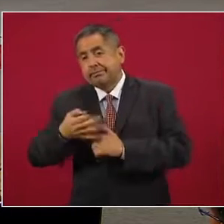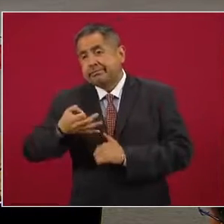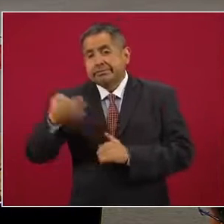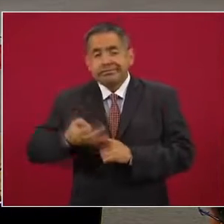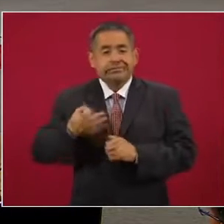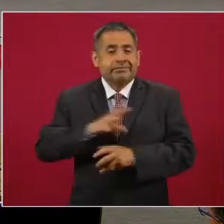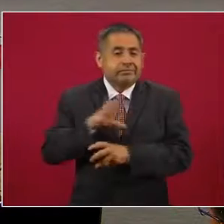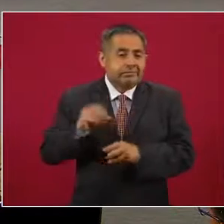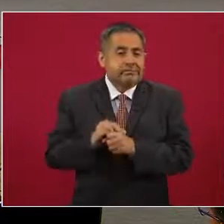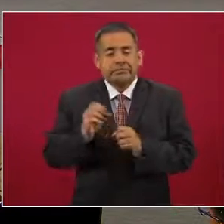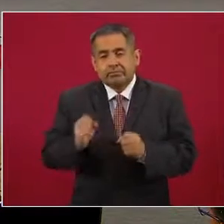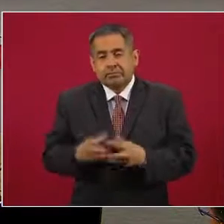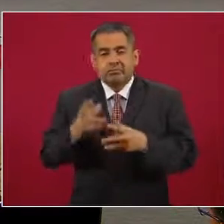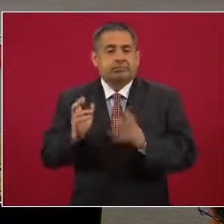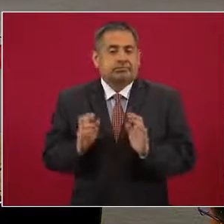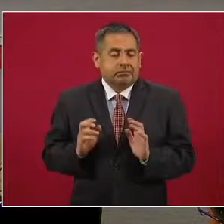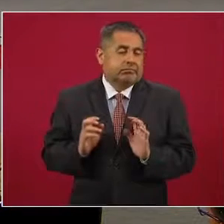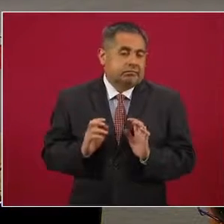de que